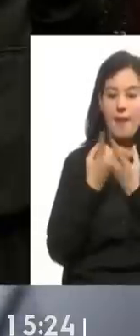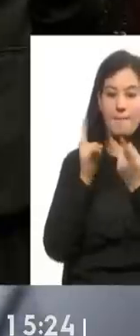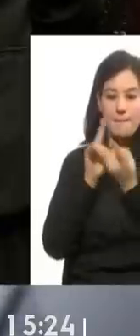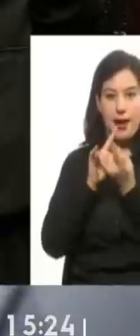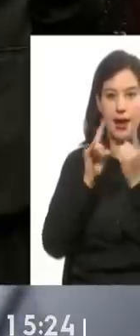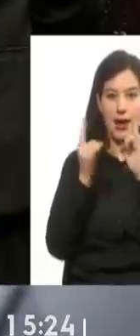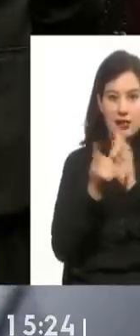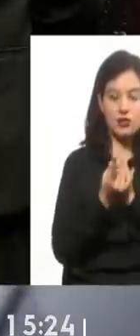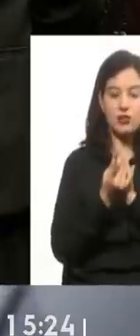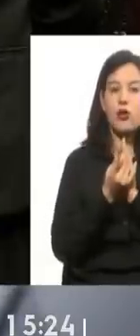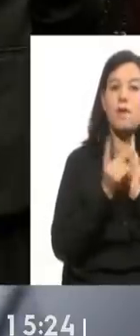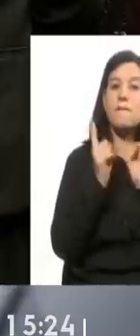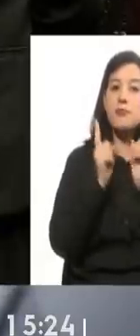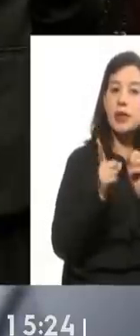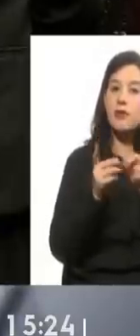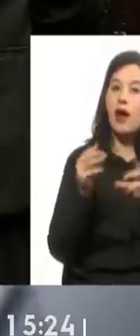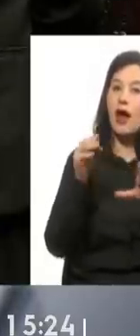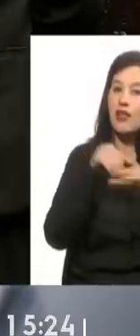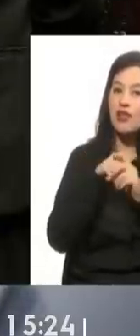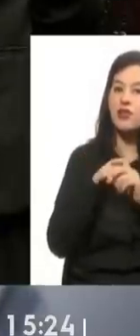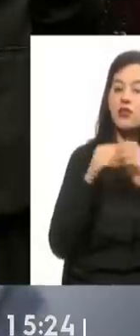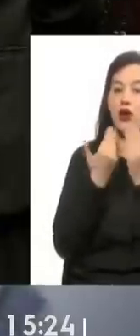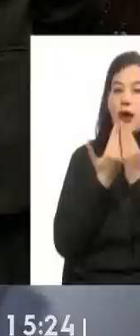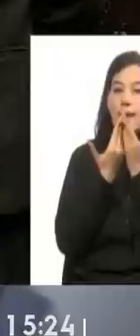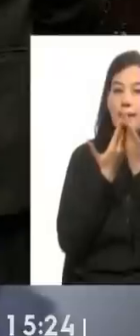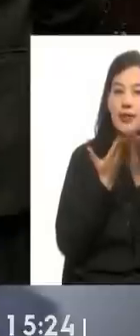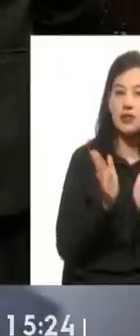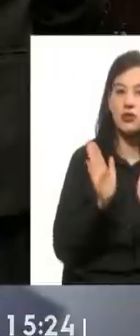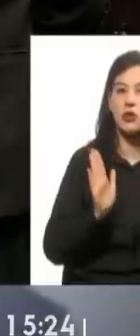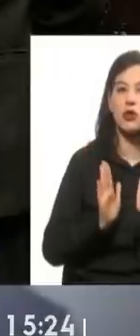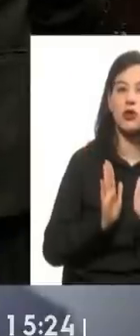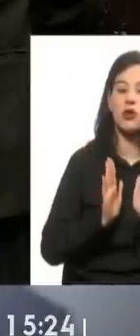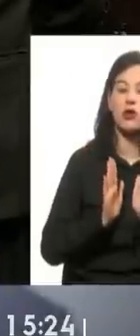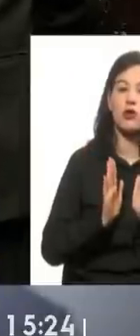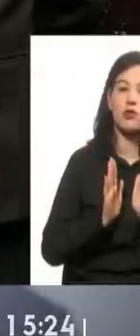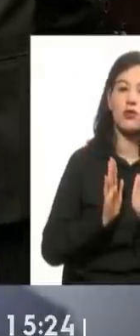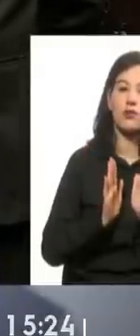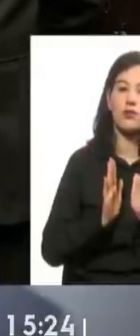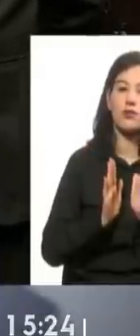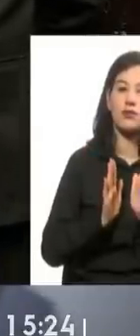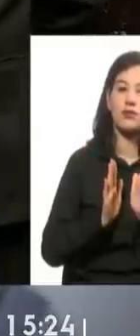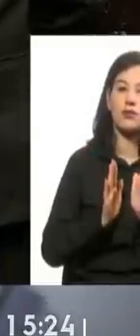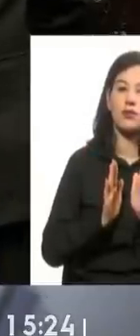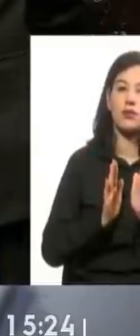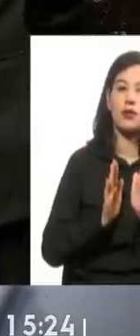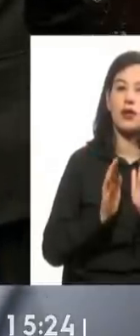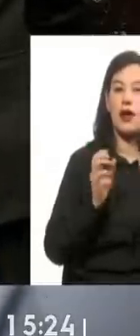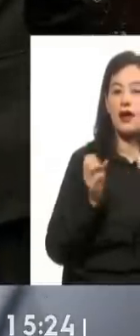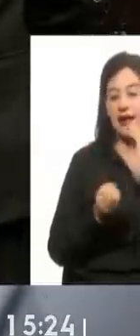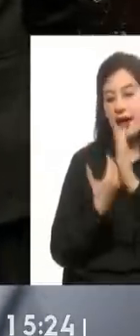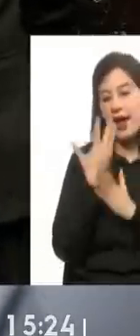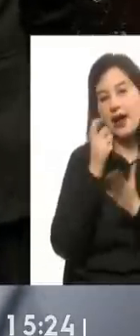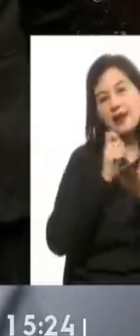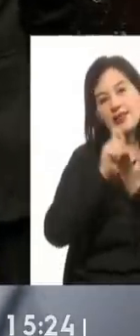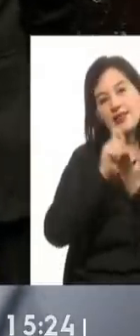que la urgencia no es el contenido, sino el procedimiento. Y ese procedimiento es con determinados